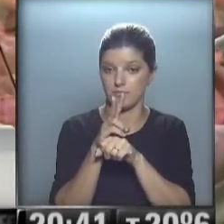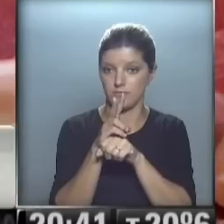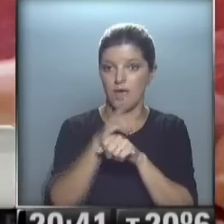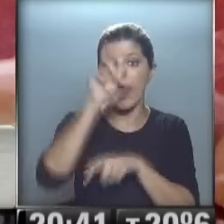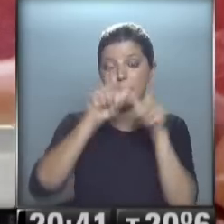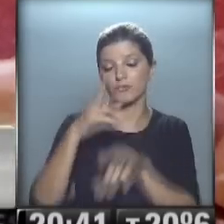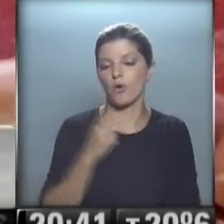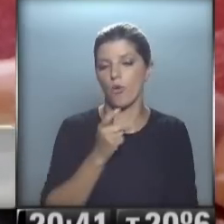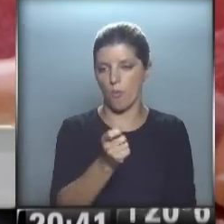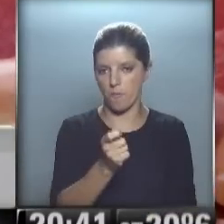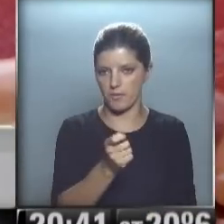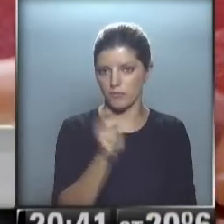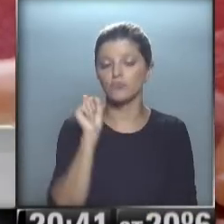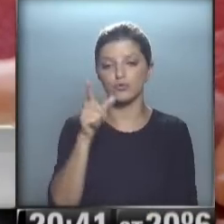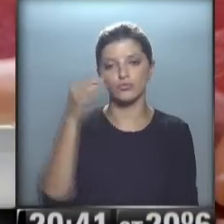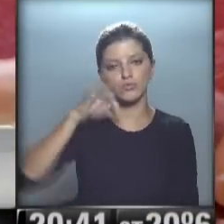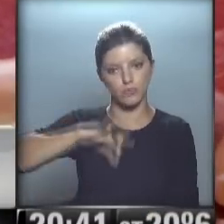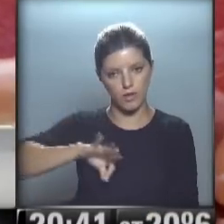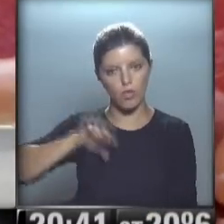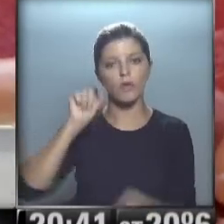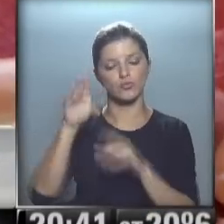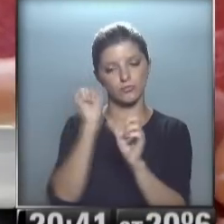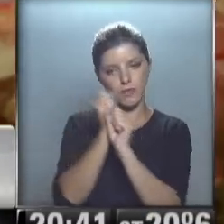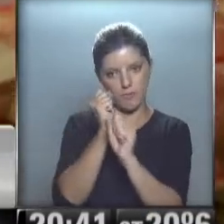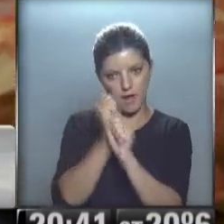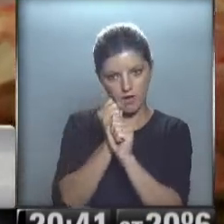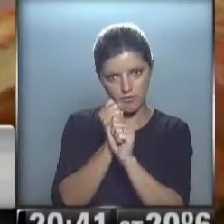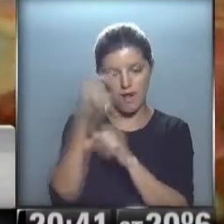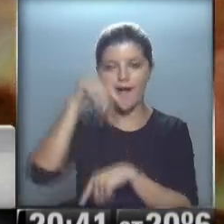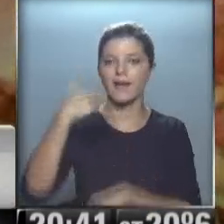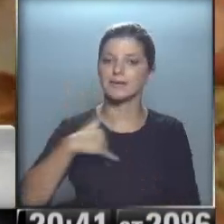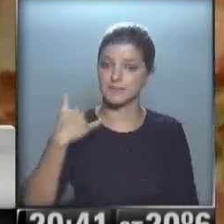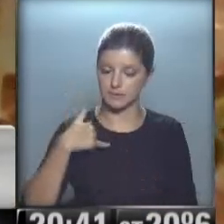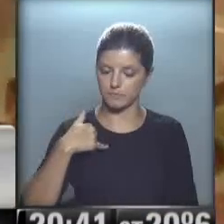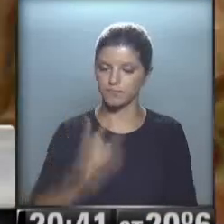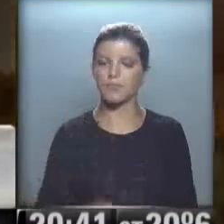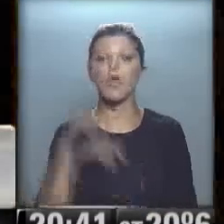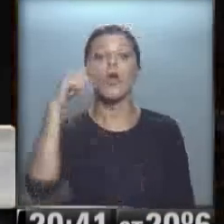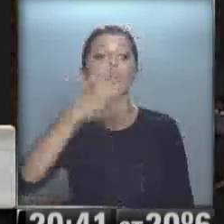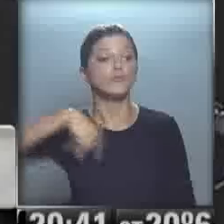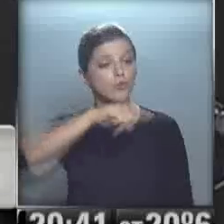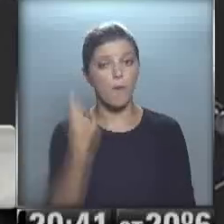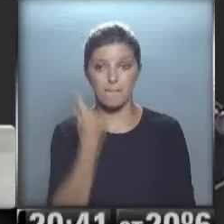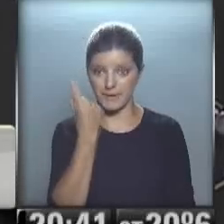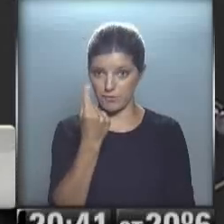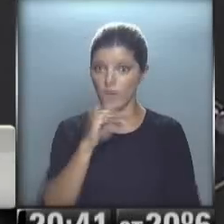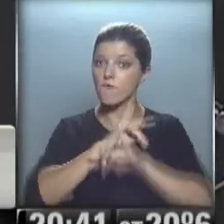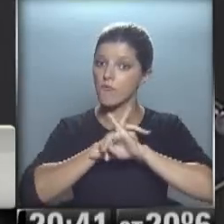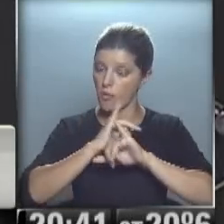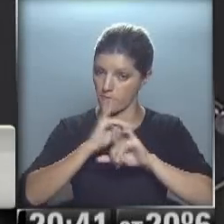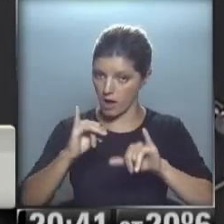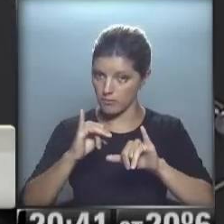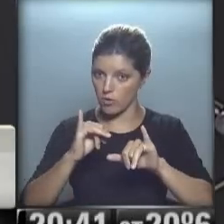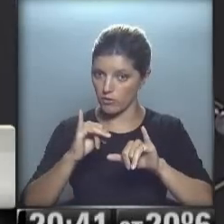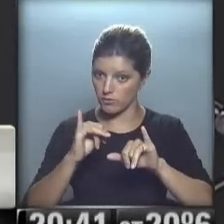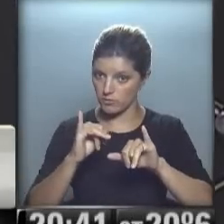los consumidores y de los trabajadores de la República Argentina. Nosotros desde un primer momento anunciamos y adelantamos que